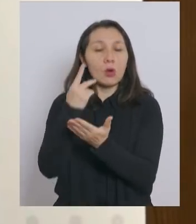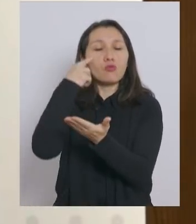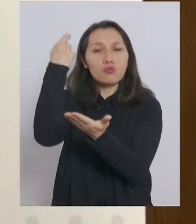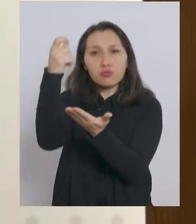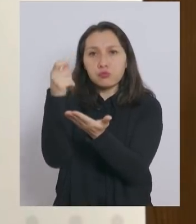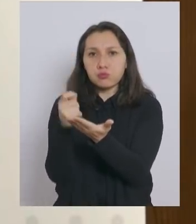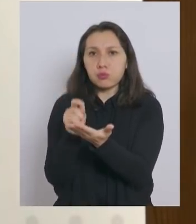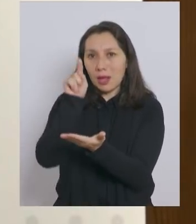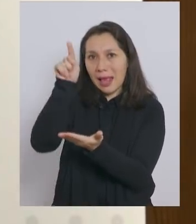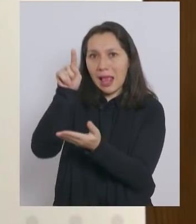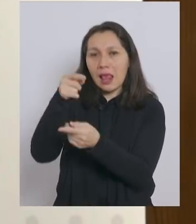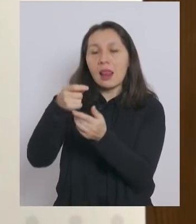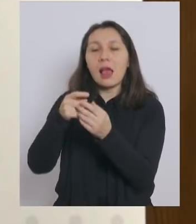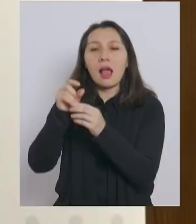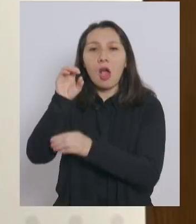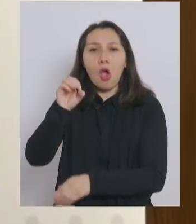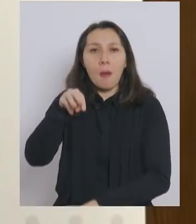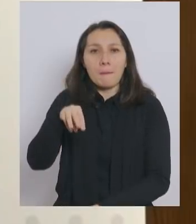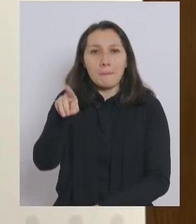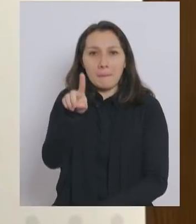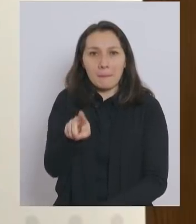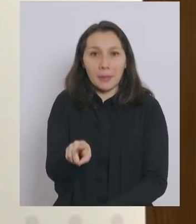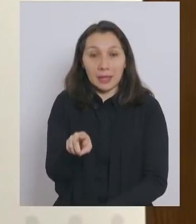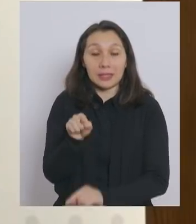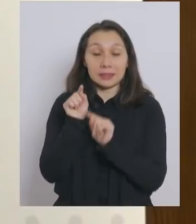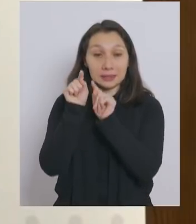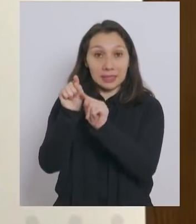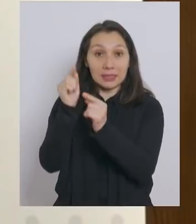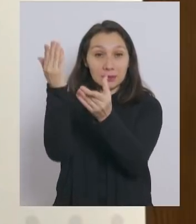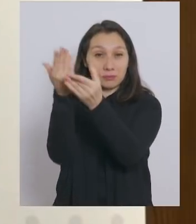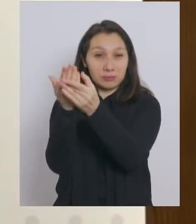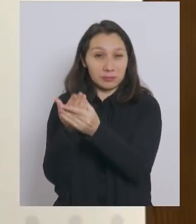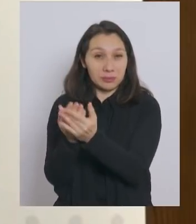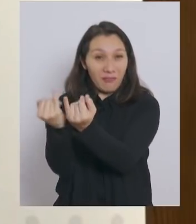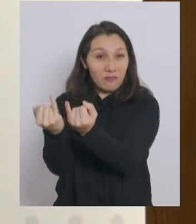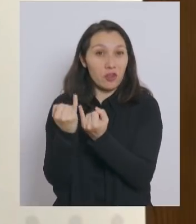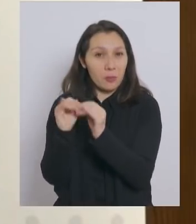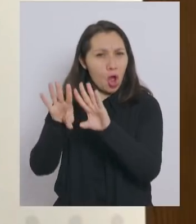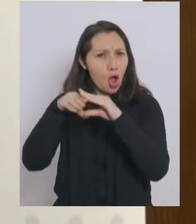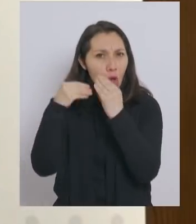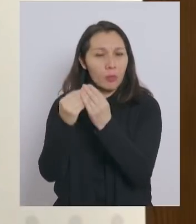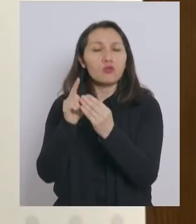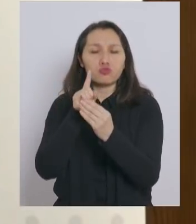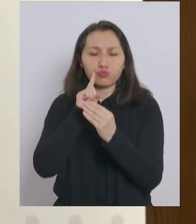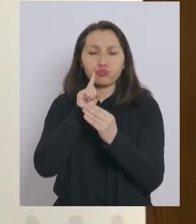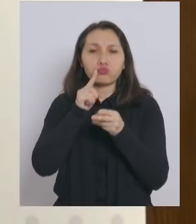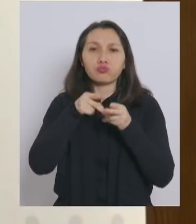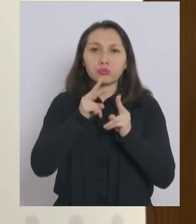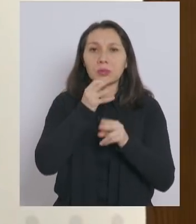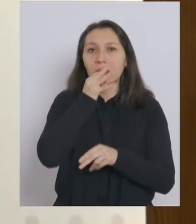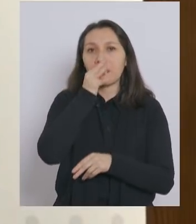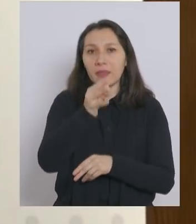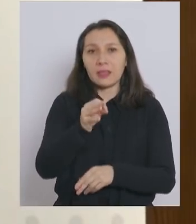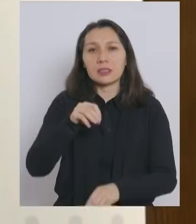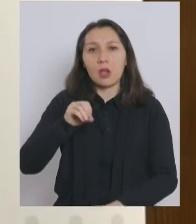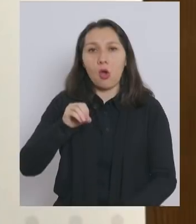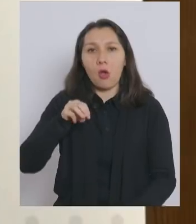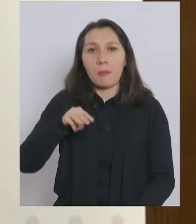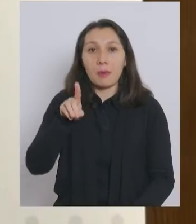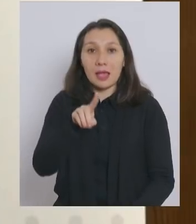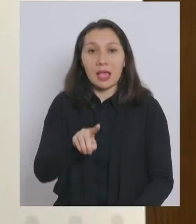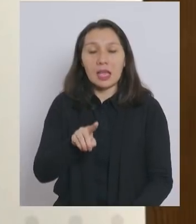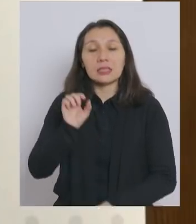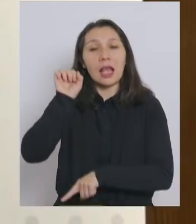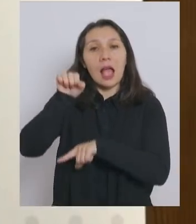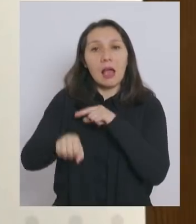revisado por la OMS. Ese dossier completo avala, por supuesto, lo que la OMS acaba de